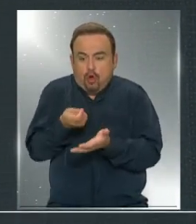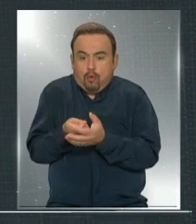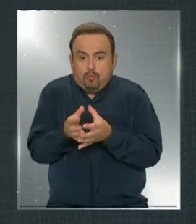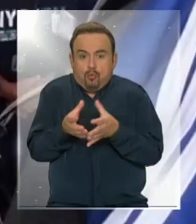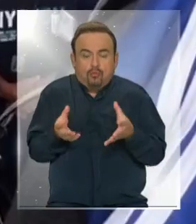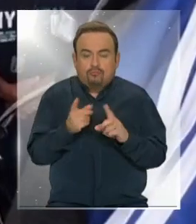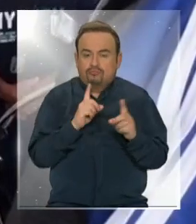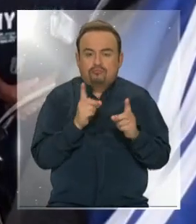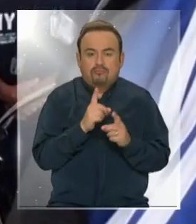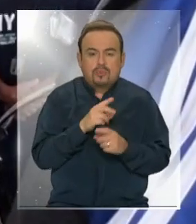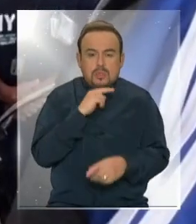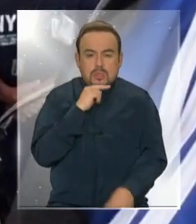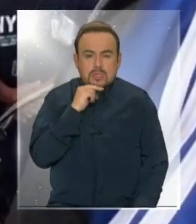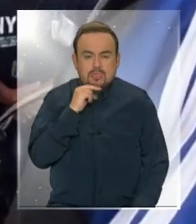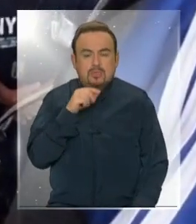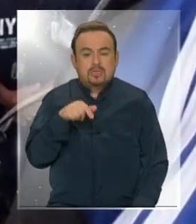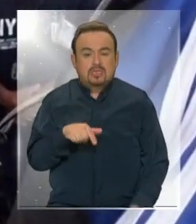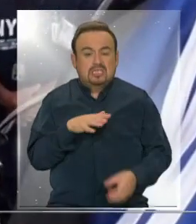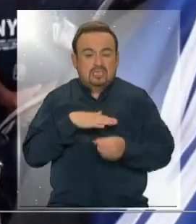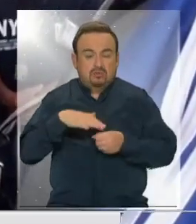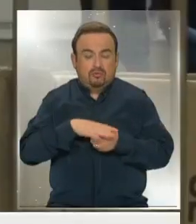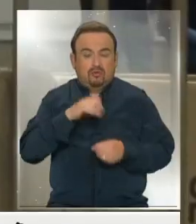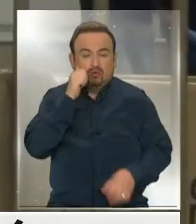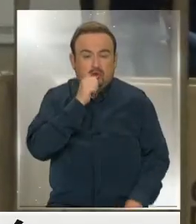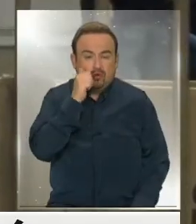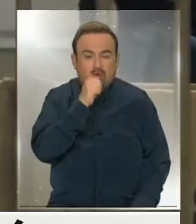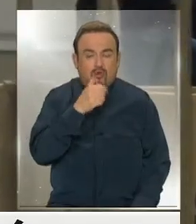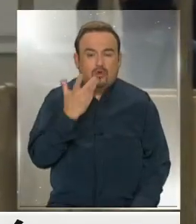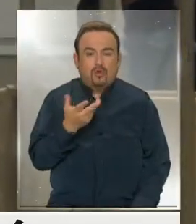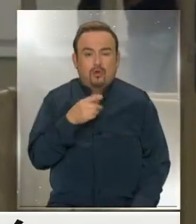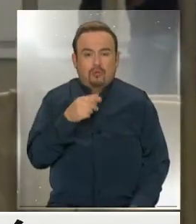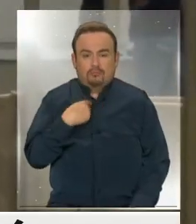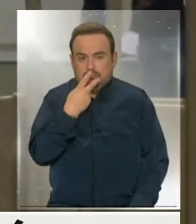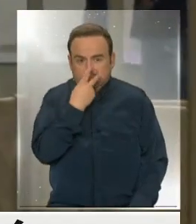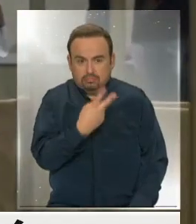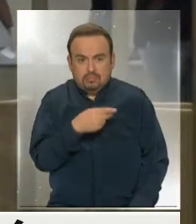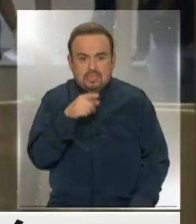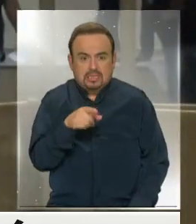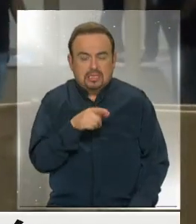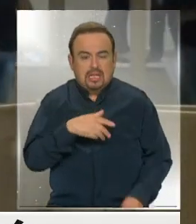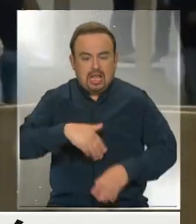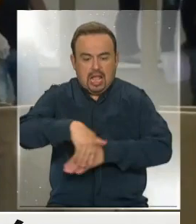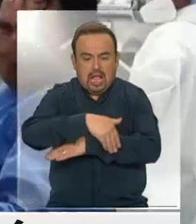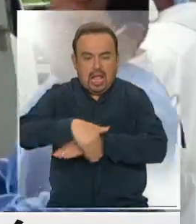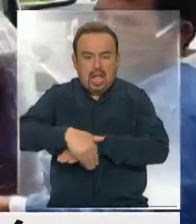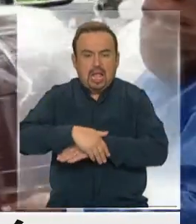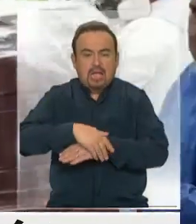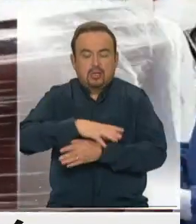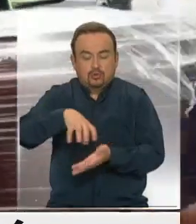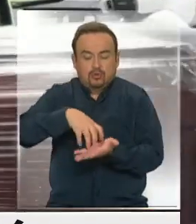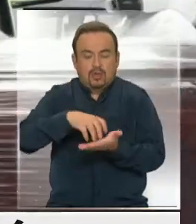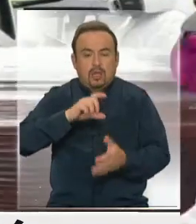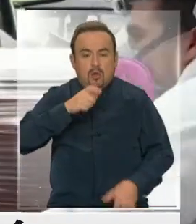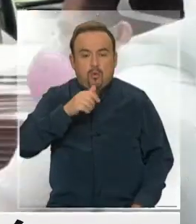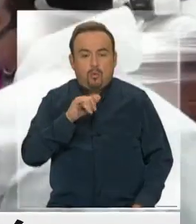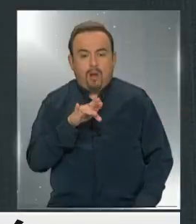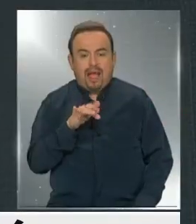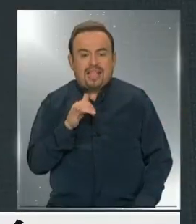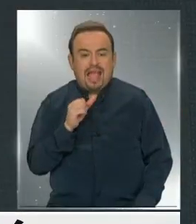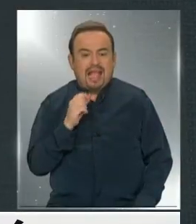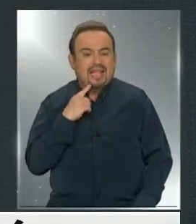mucho. Situaciones cotidianas que se suman al alarmante panorama que se vive en las calles de Guayaquil y otras ciudades de